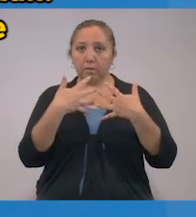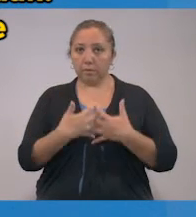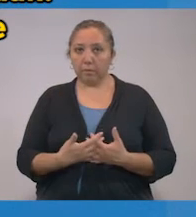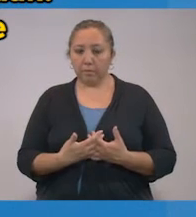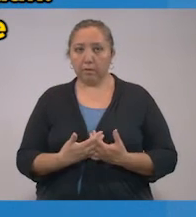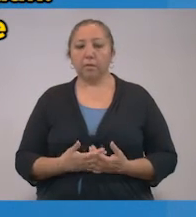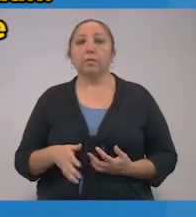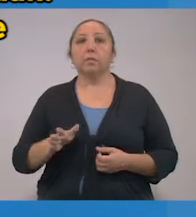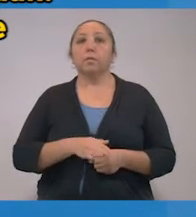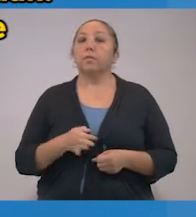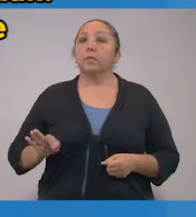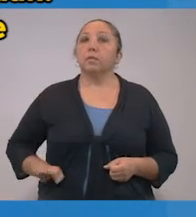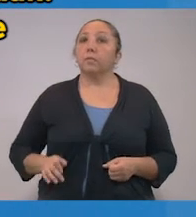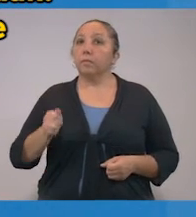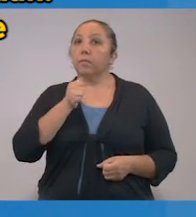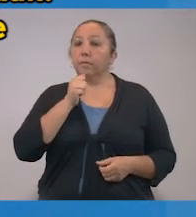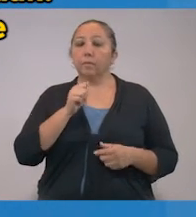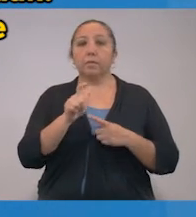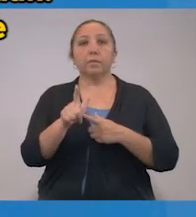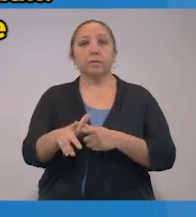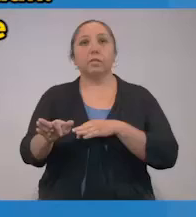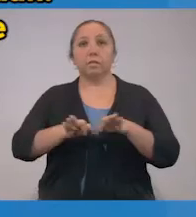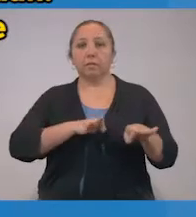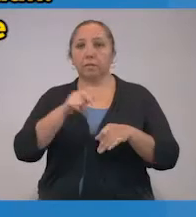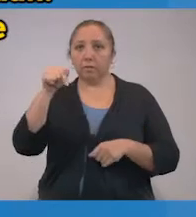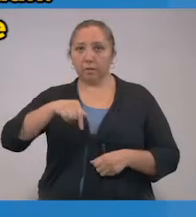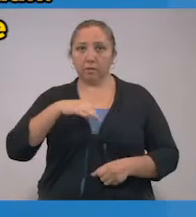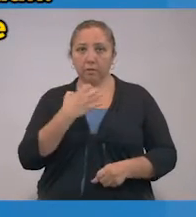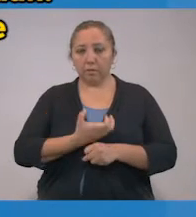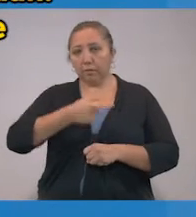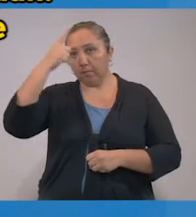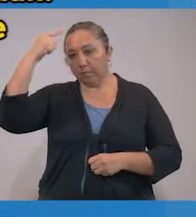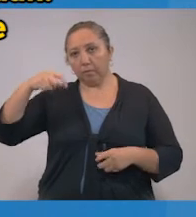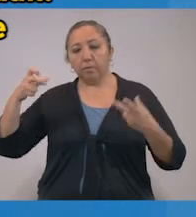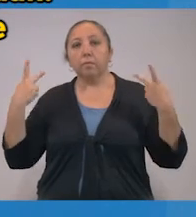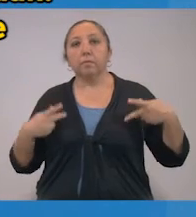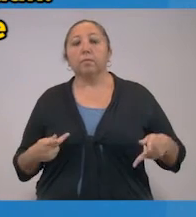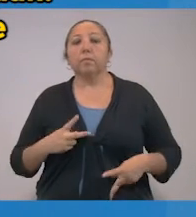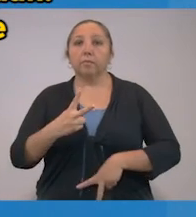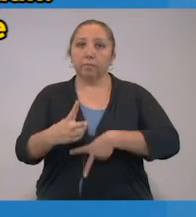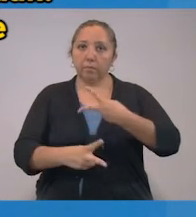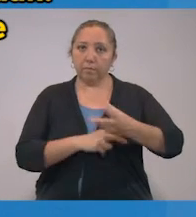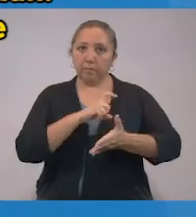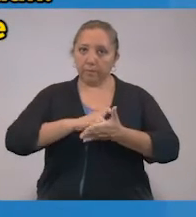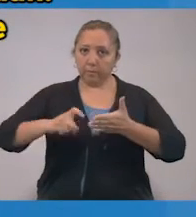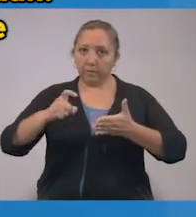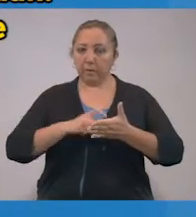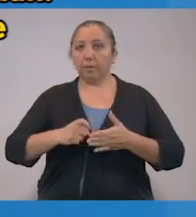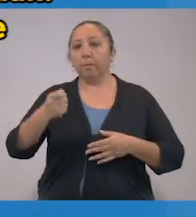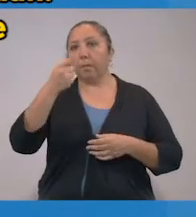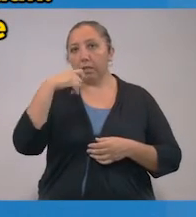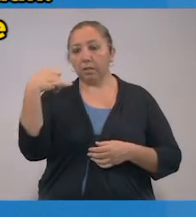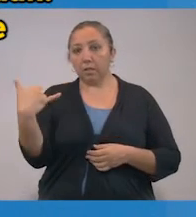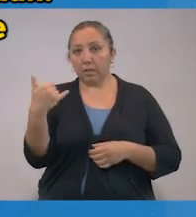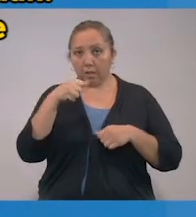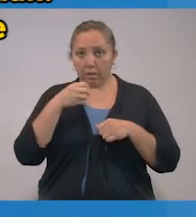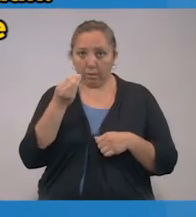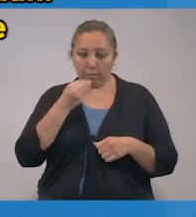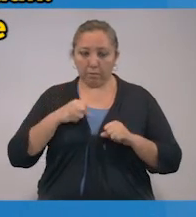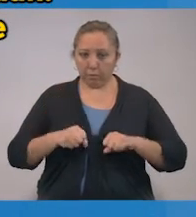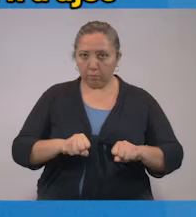empresas que por sus giros aún continúan funcionando en el estado y para aquellas personas que acuden a comprar medicinas y